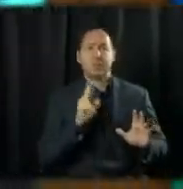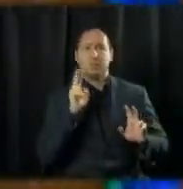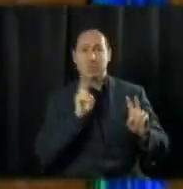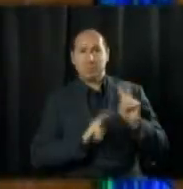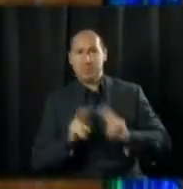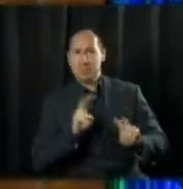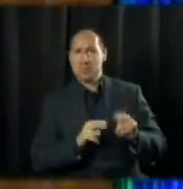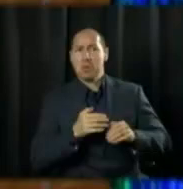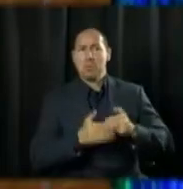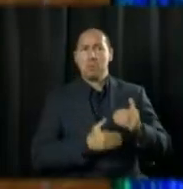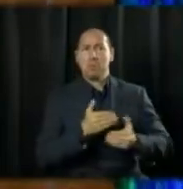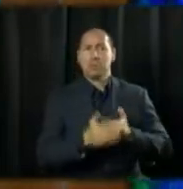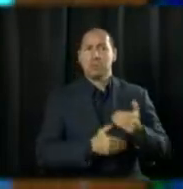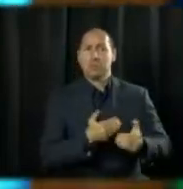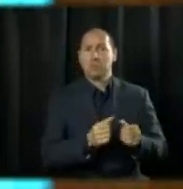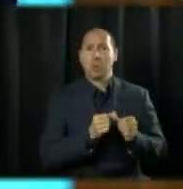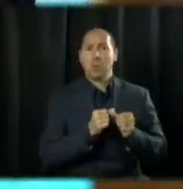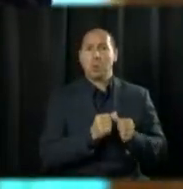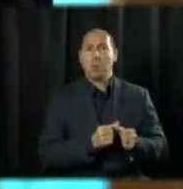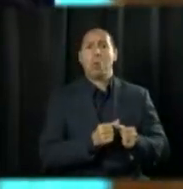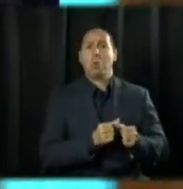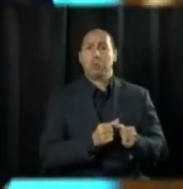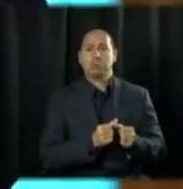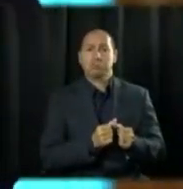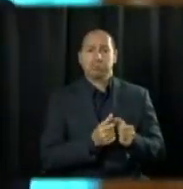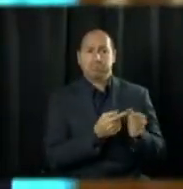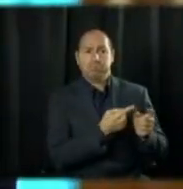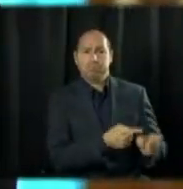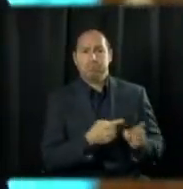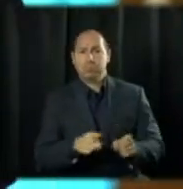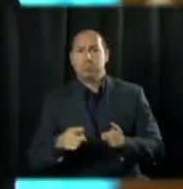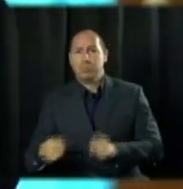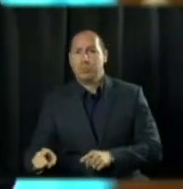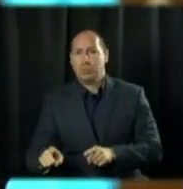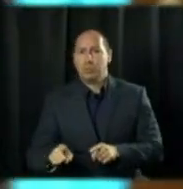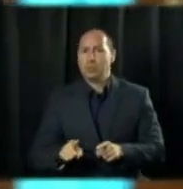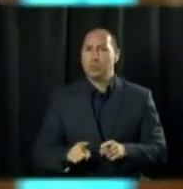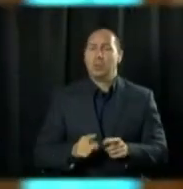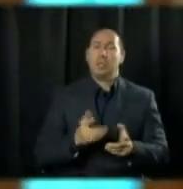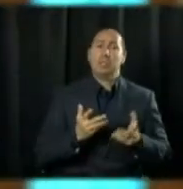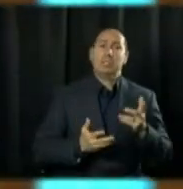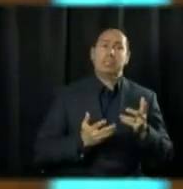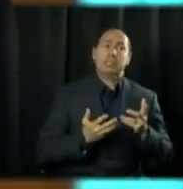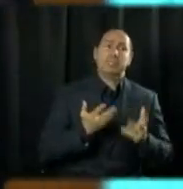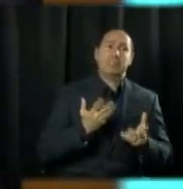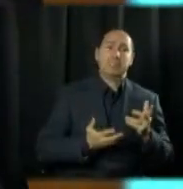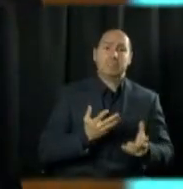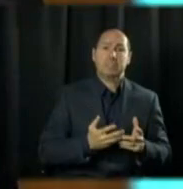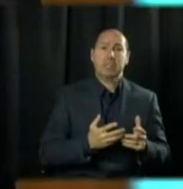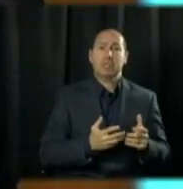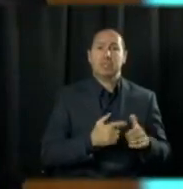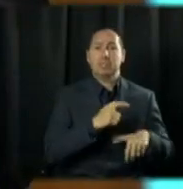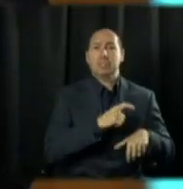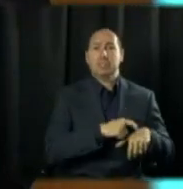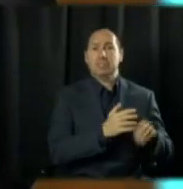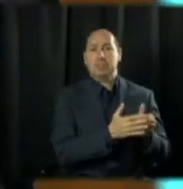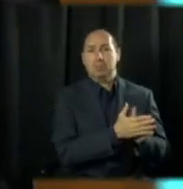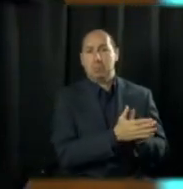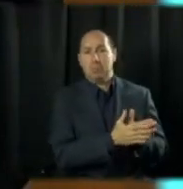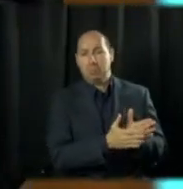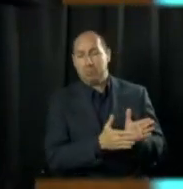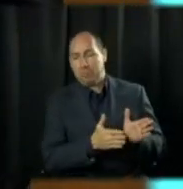pero al momento van por los pasos que tienen que tomar en las ofertas, revisarlas